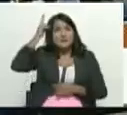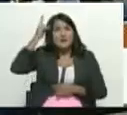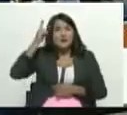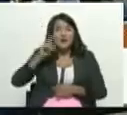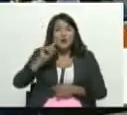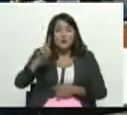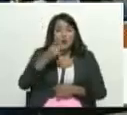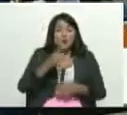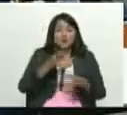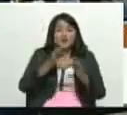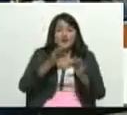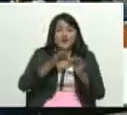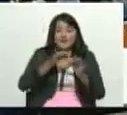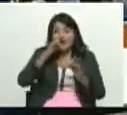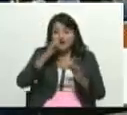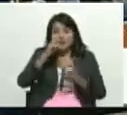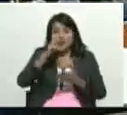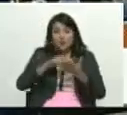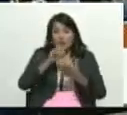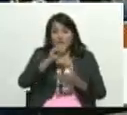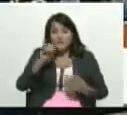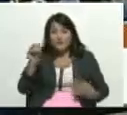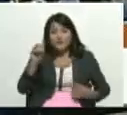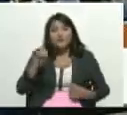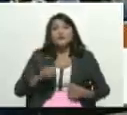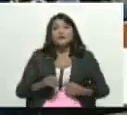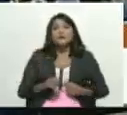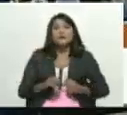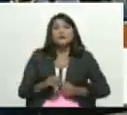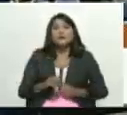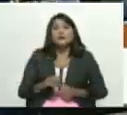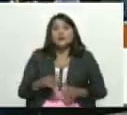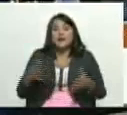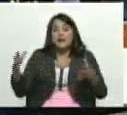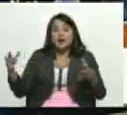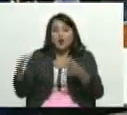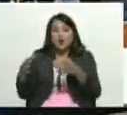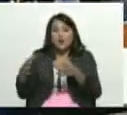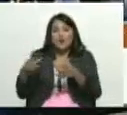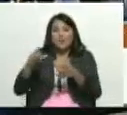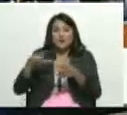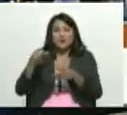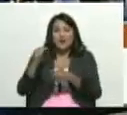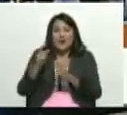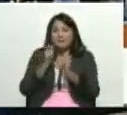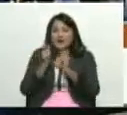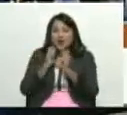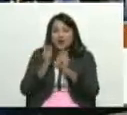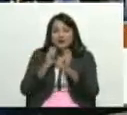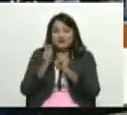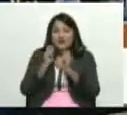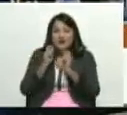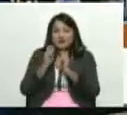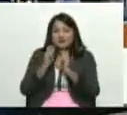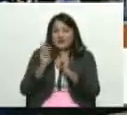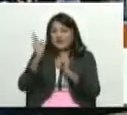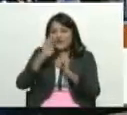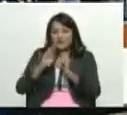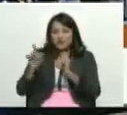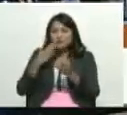de 2000 el sindicato de periodistas de Brasilia le llevaba una propuesta para